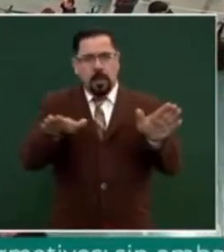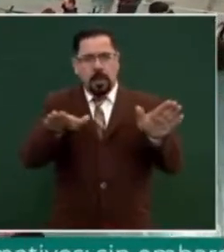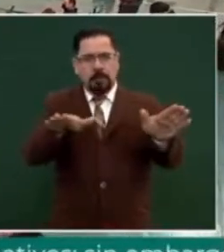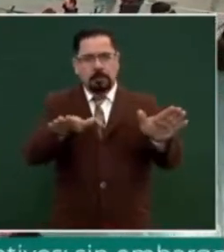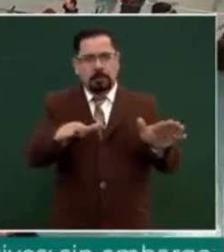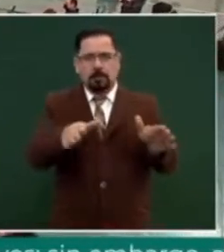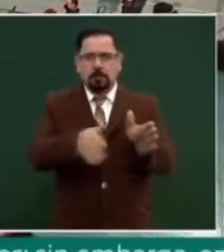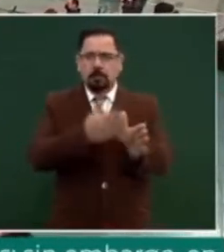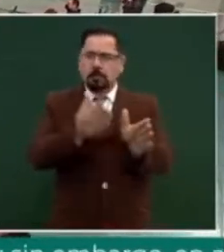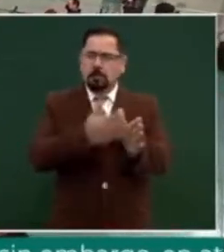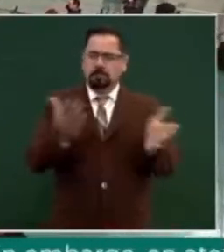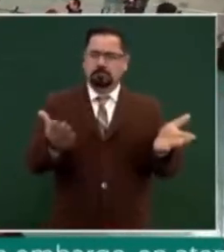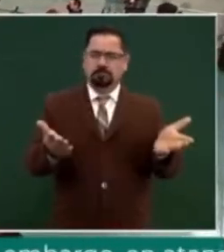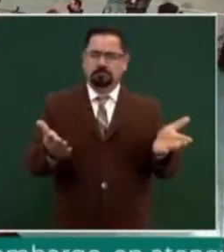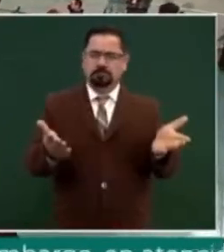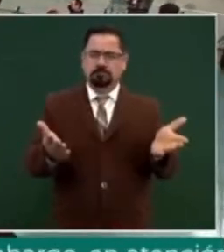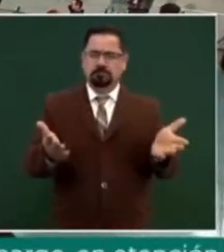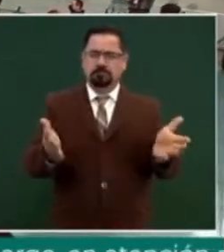pero